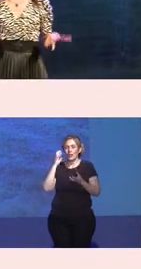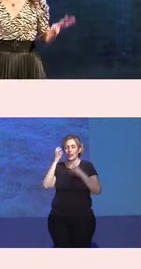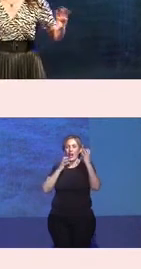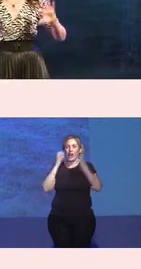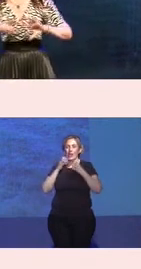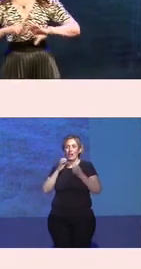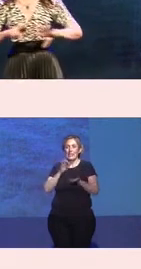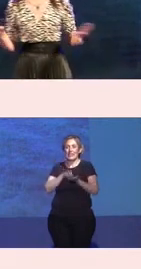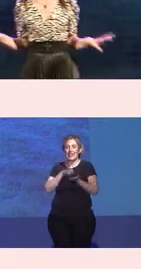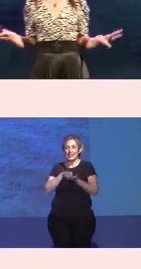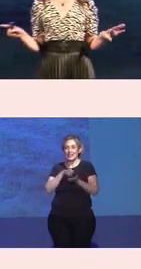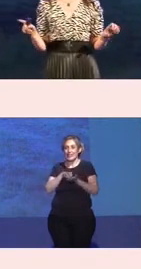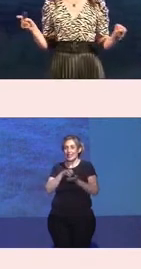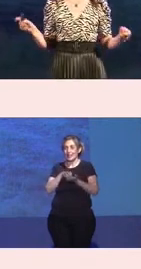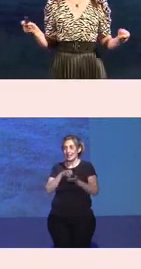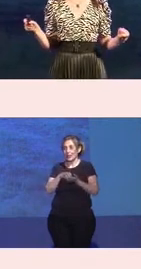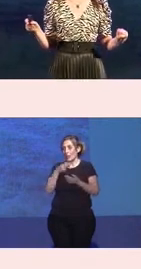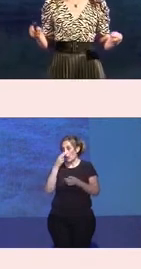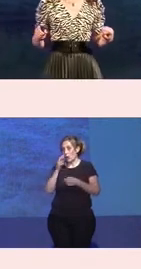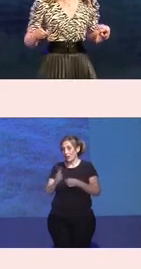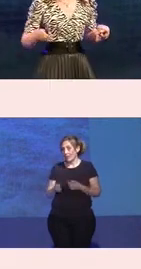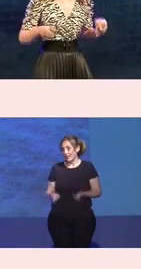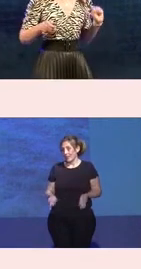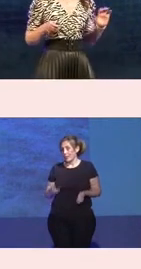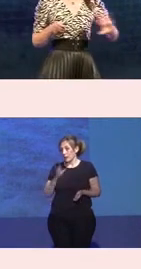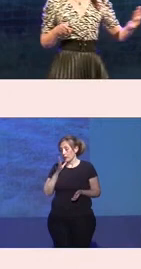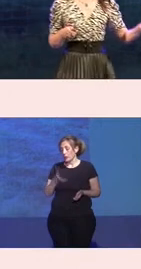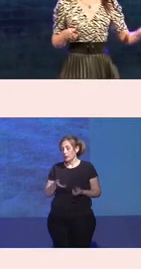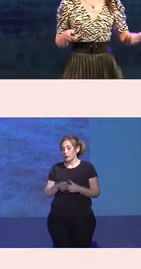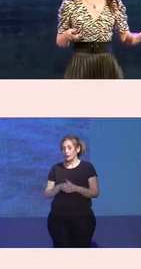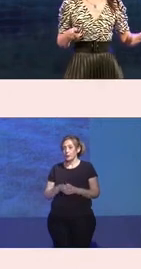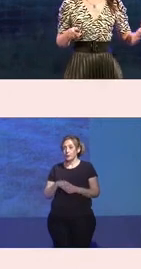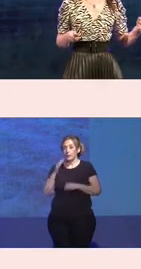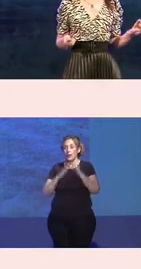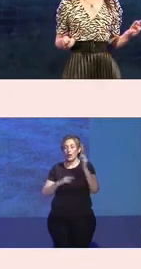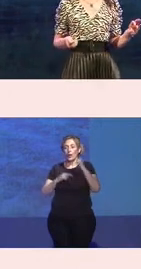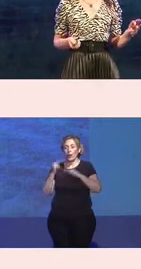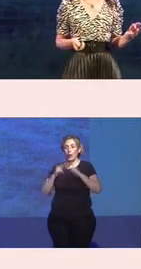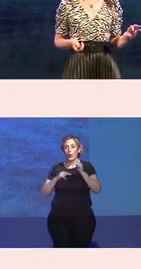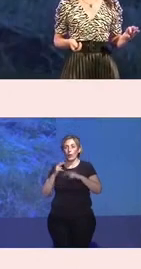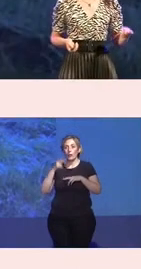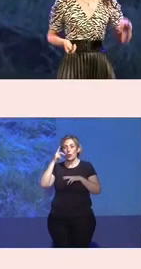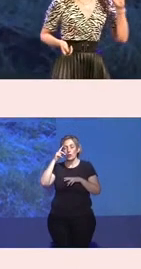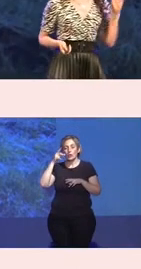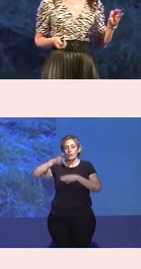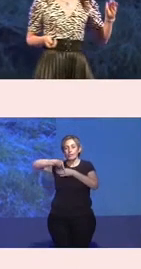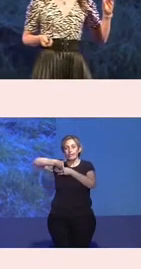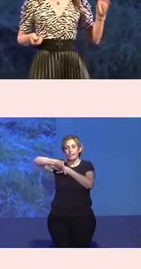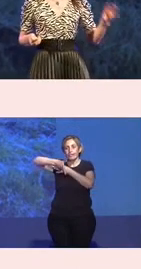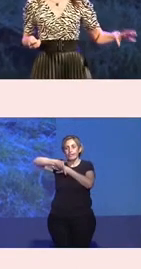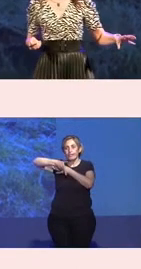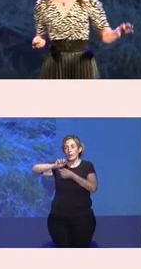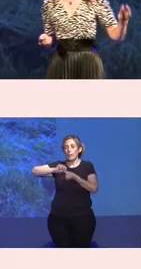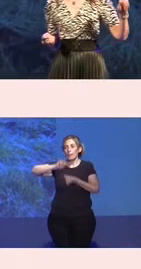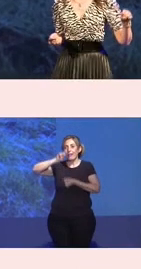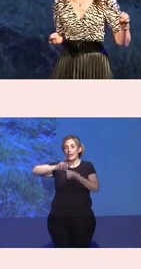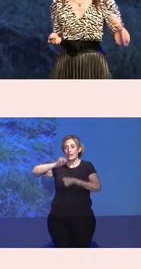carroñeros Si eso no es lo que nos interesa ver todo este proceso es monitorizado se toman